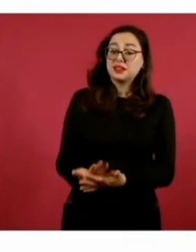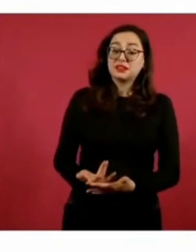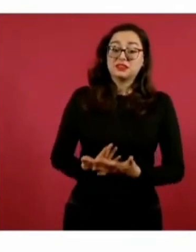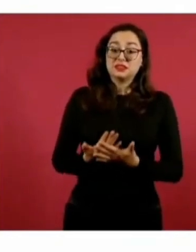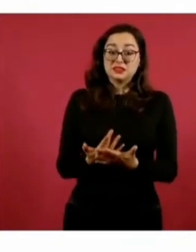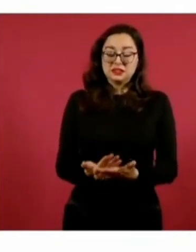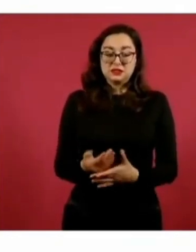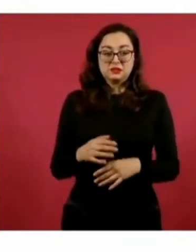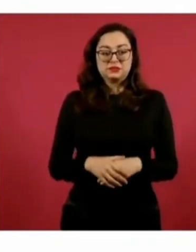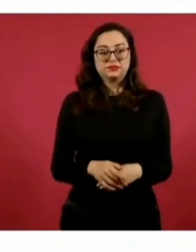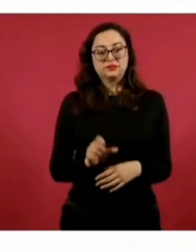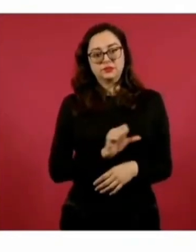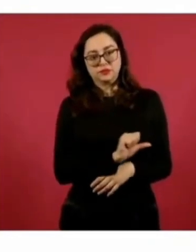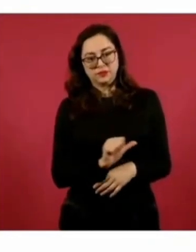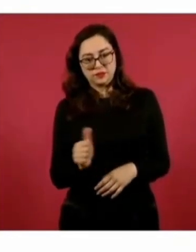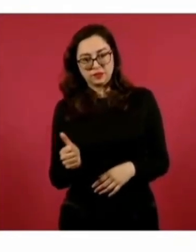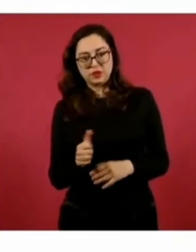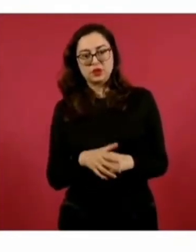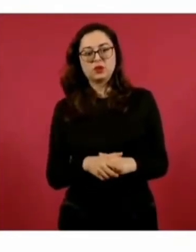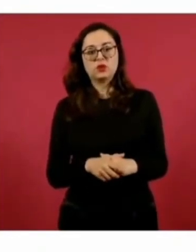una chatarrera,